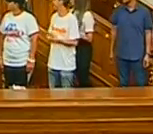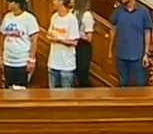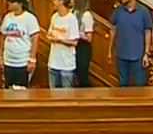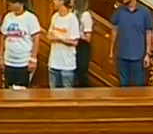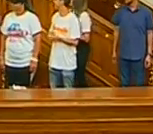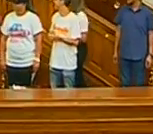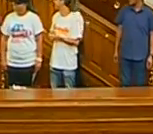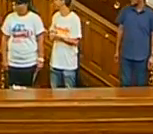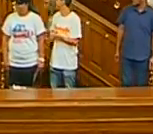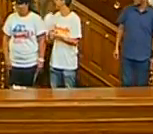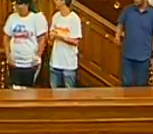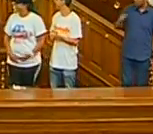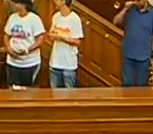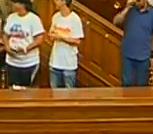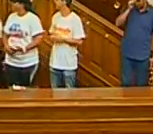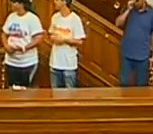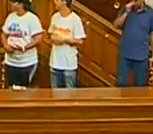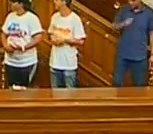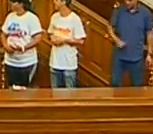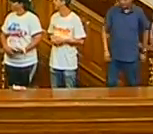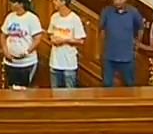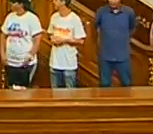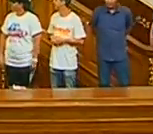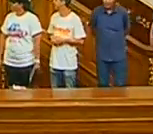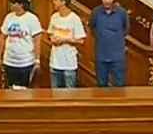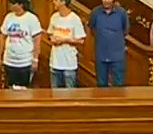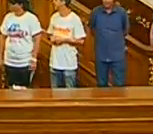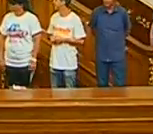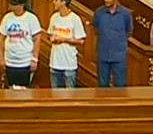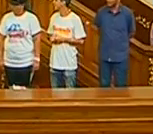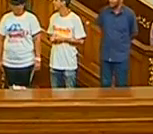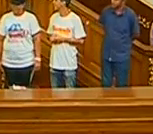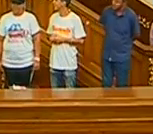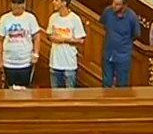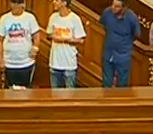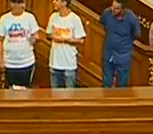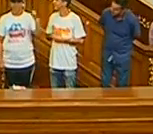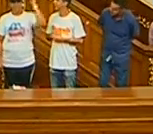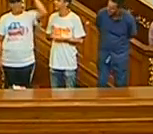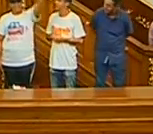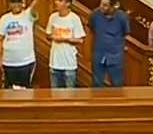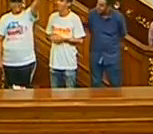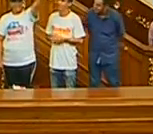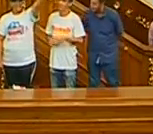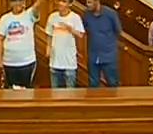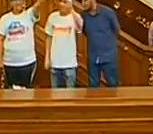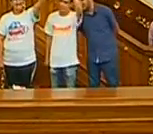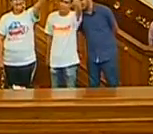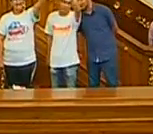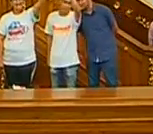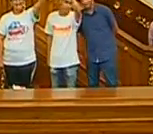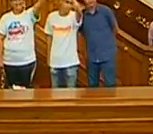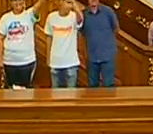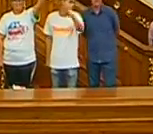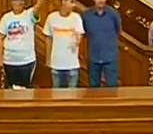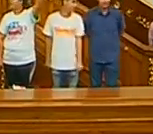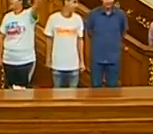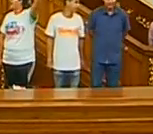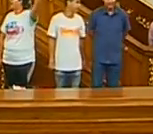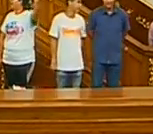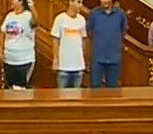Buenas tardes. Que viva la juventud venezolana, que viva la juventud bolivariana, que viva Robert.